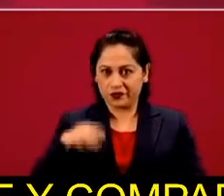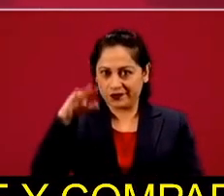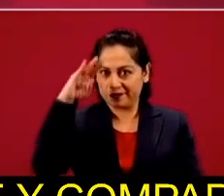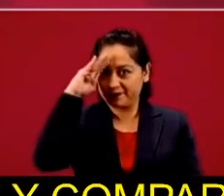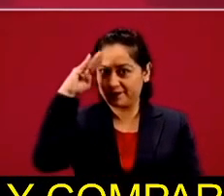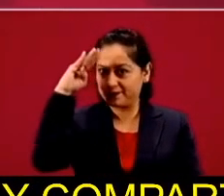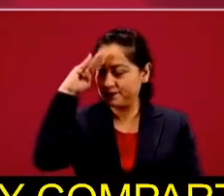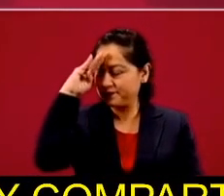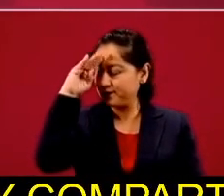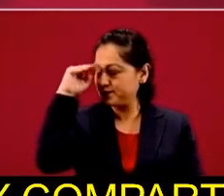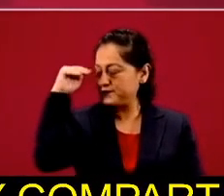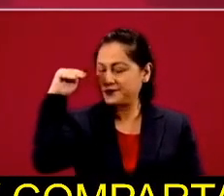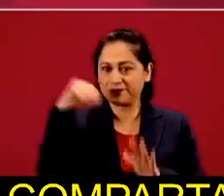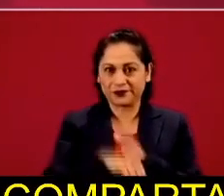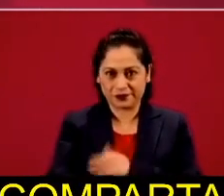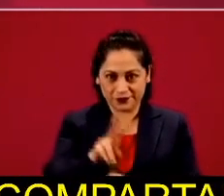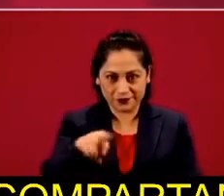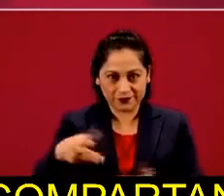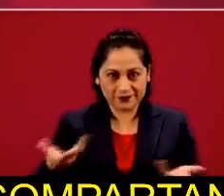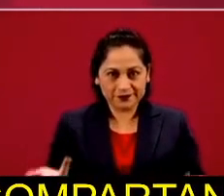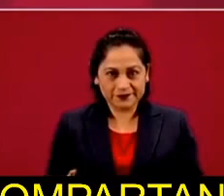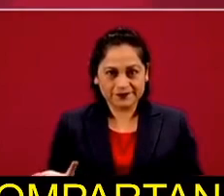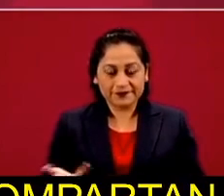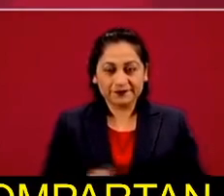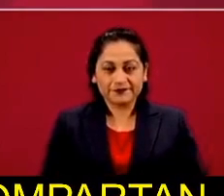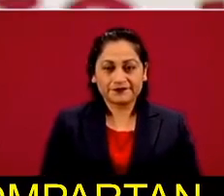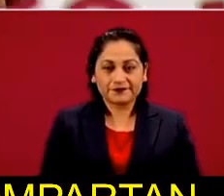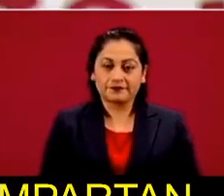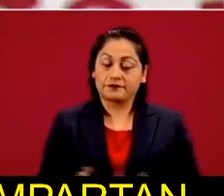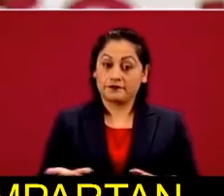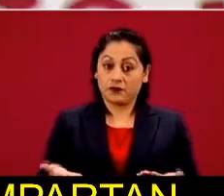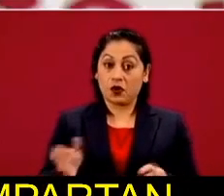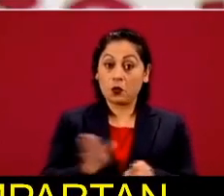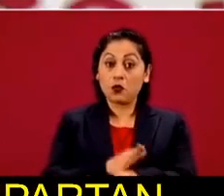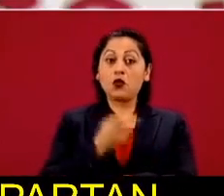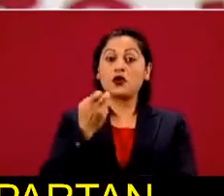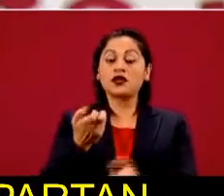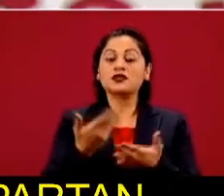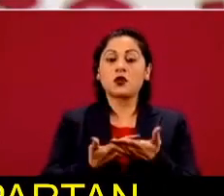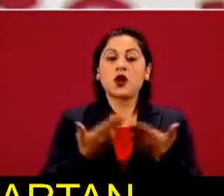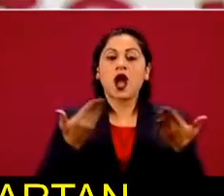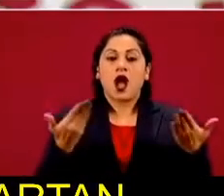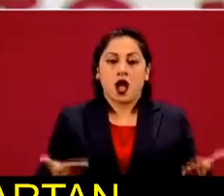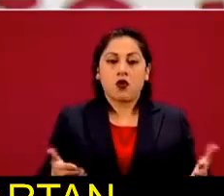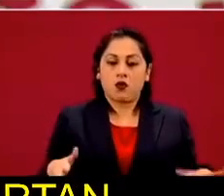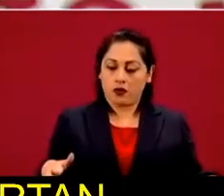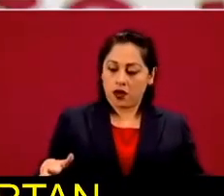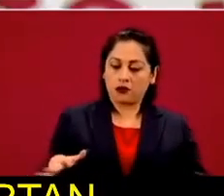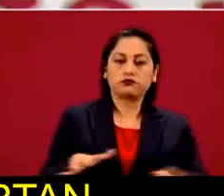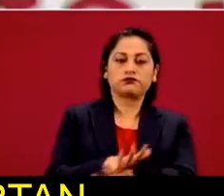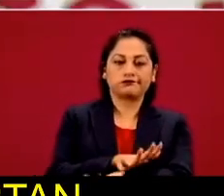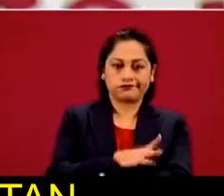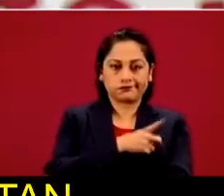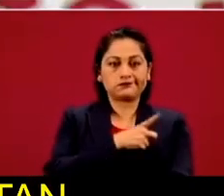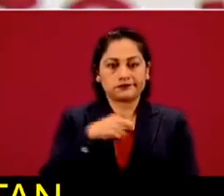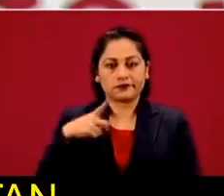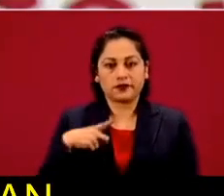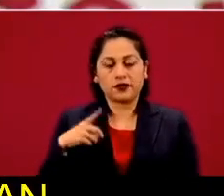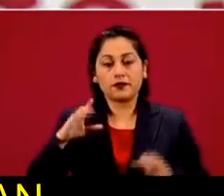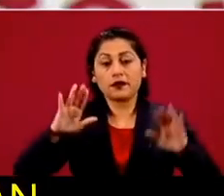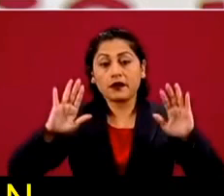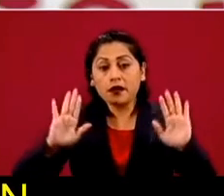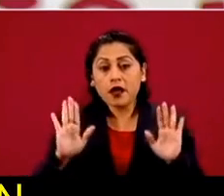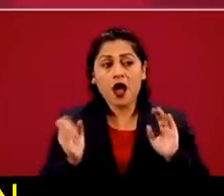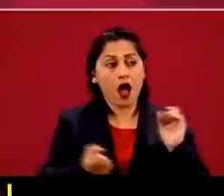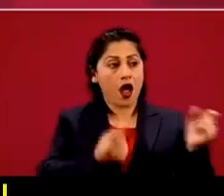Entonces, tiene que haber cambios. Hay quienes pues no